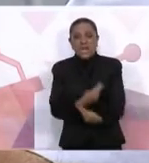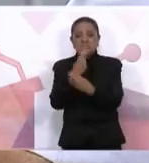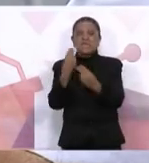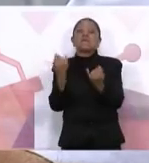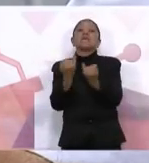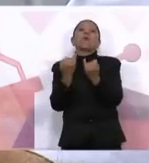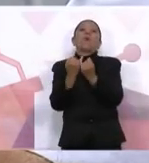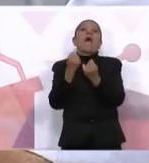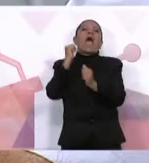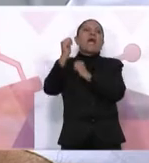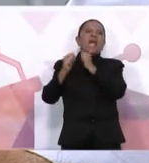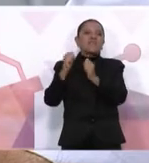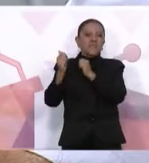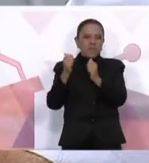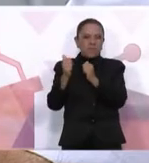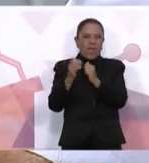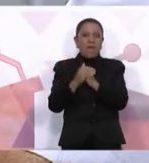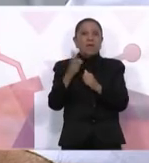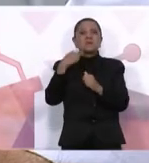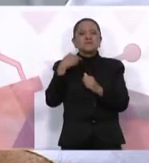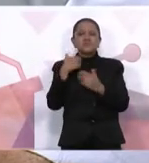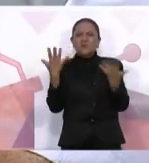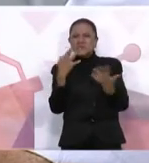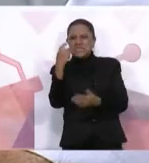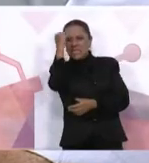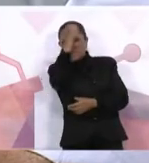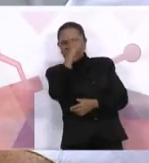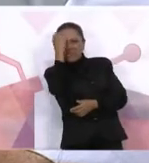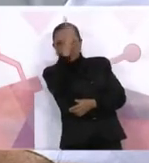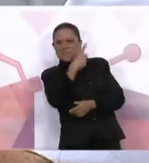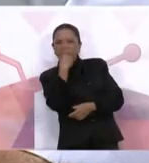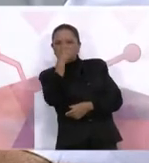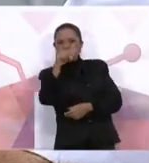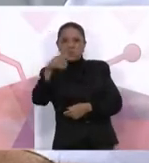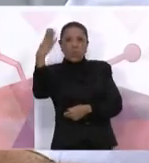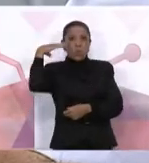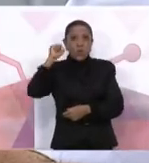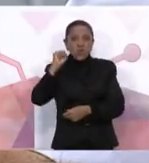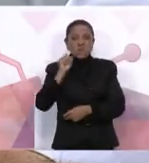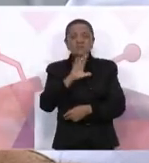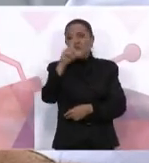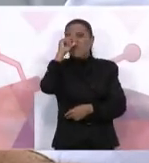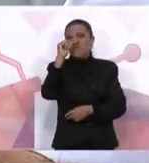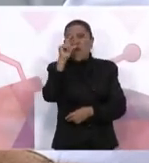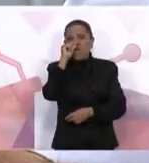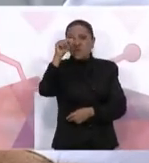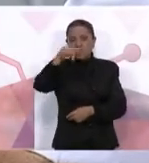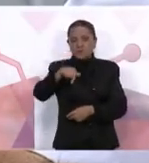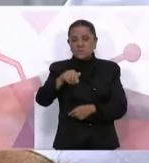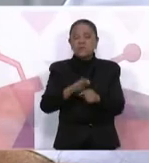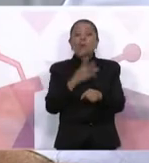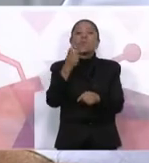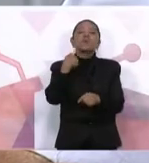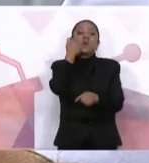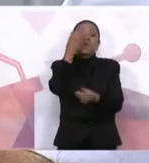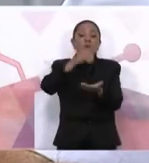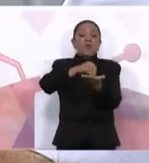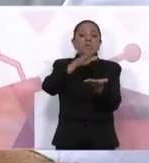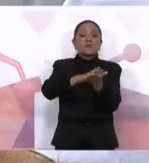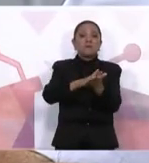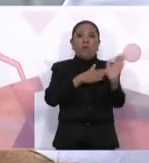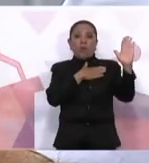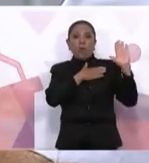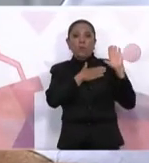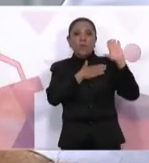realizado un diagnóstico del estado de morelos y es un estado fallido por eso quiero establecer compromisos claros voy